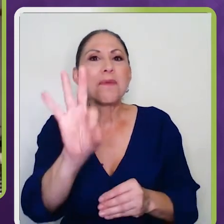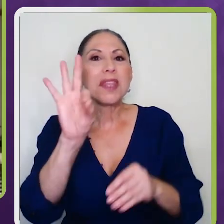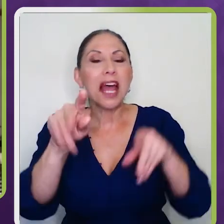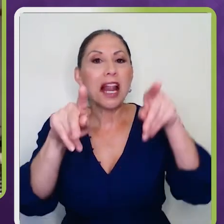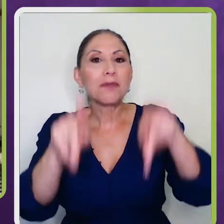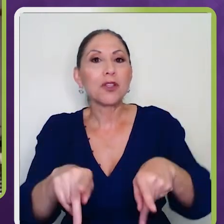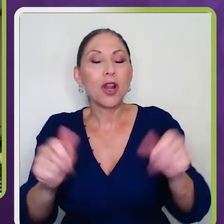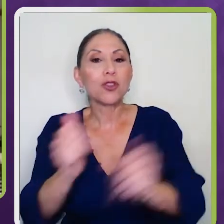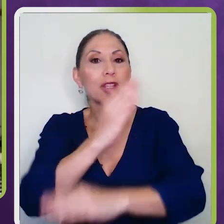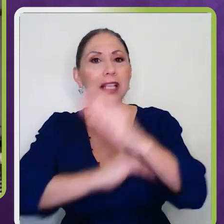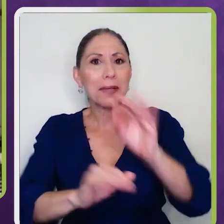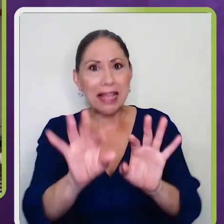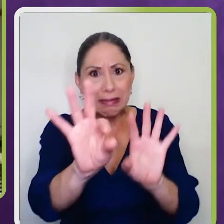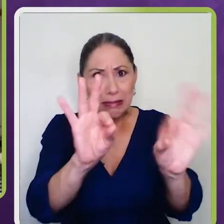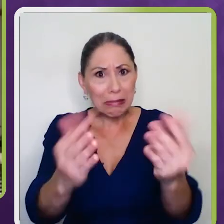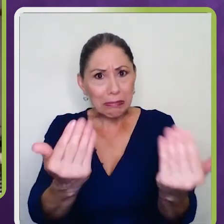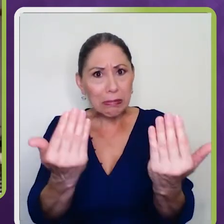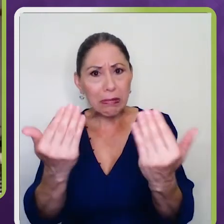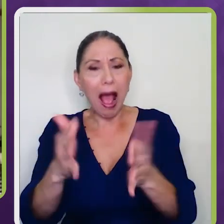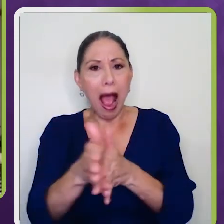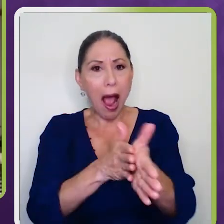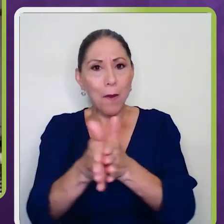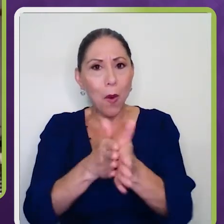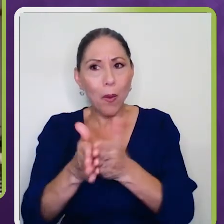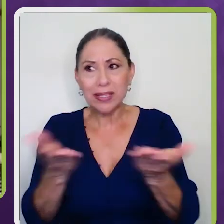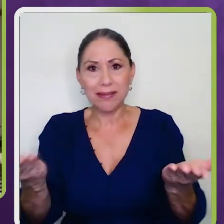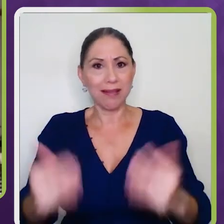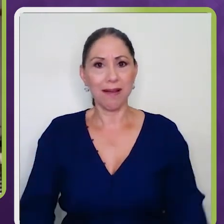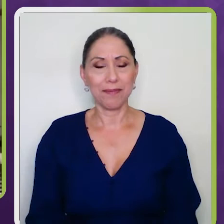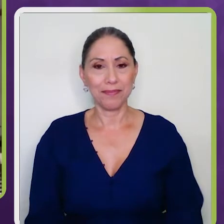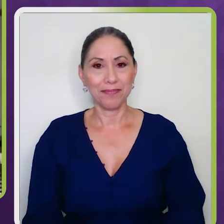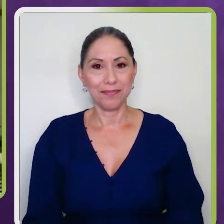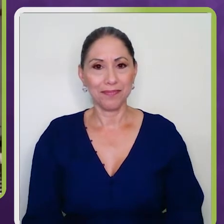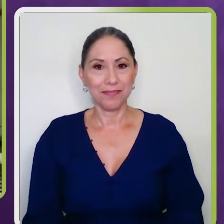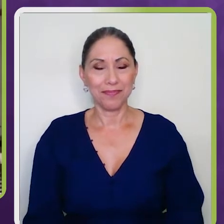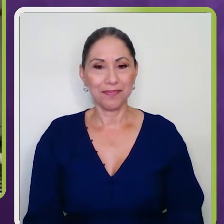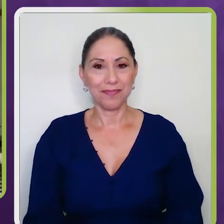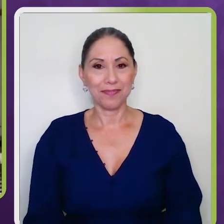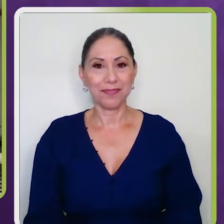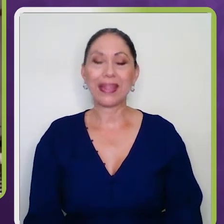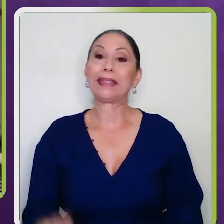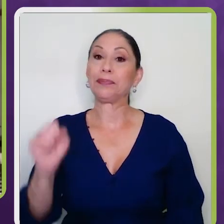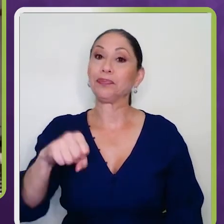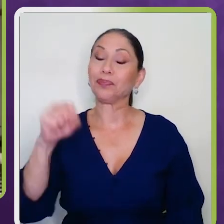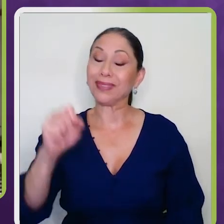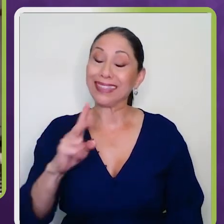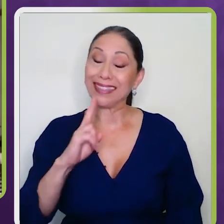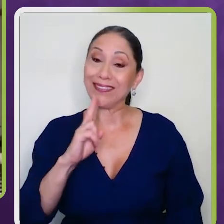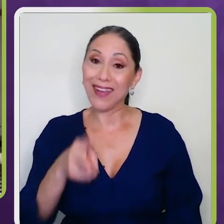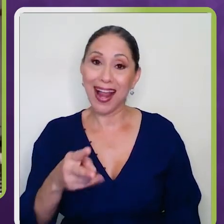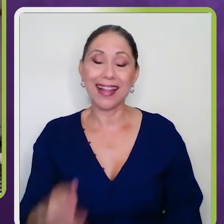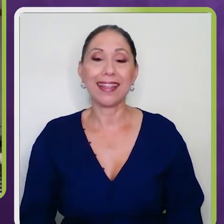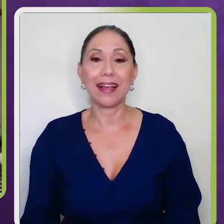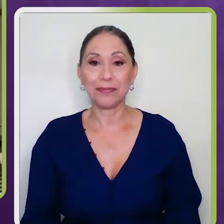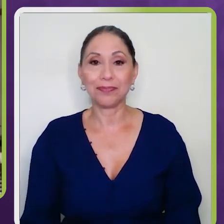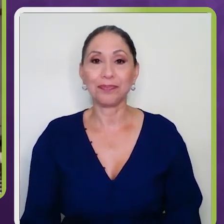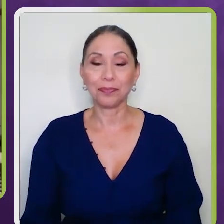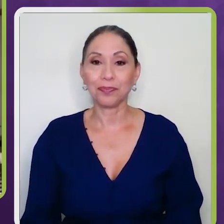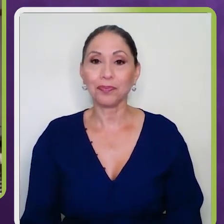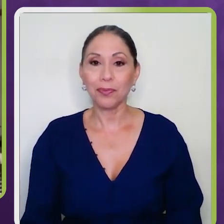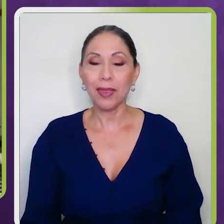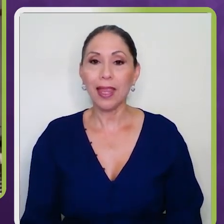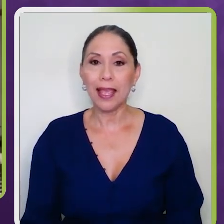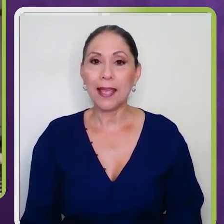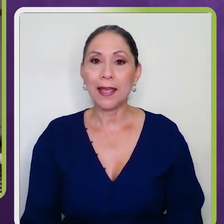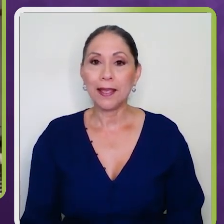¿Cómo invitar a las personas en condición de discapacidad a pues aprovechar estas herramientas? Sí, en